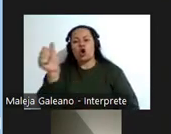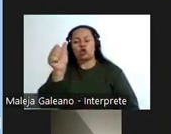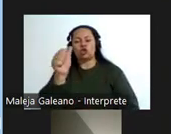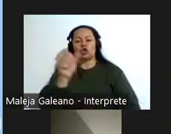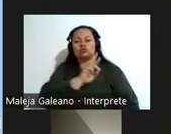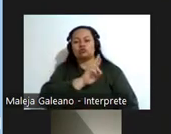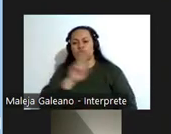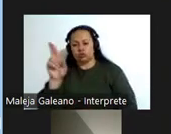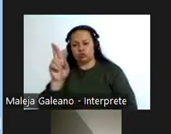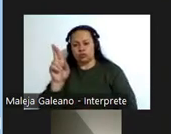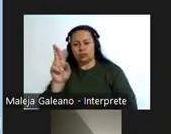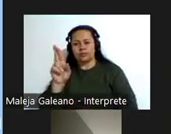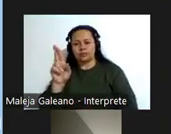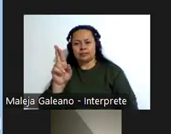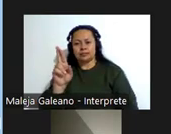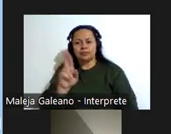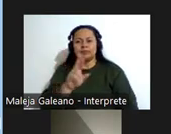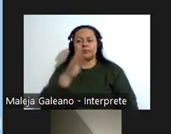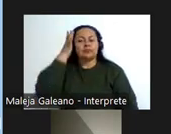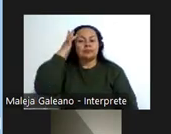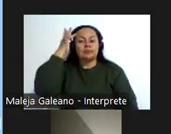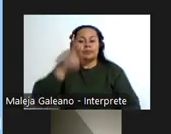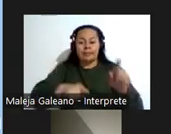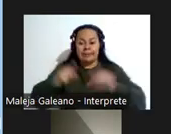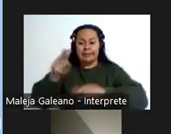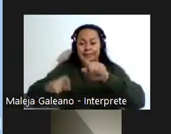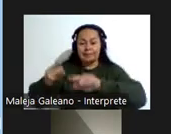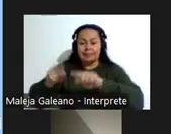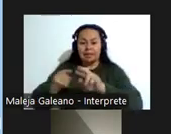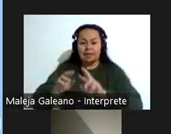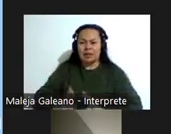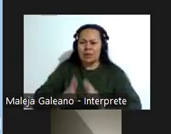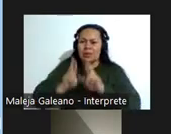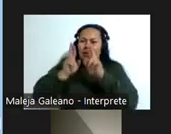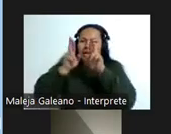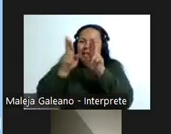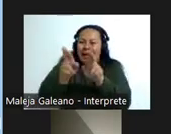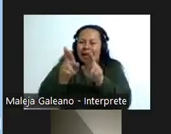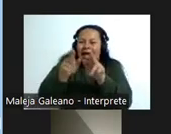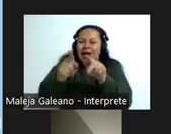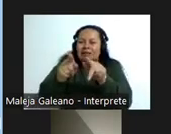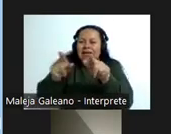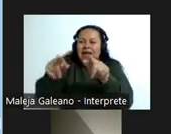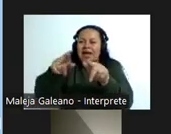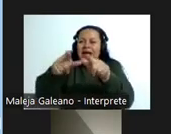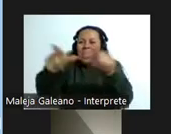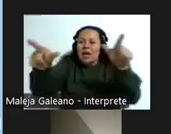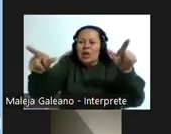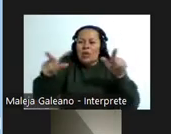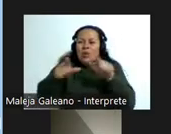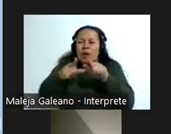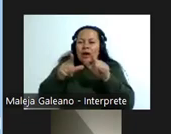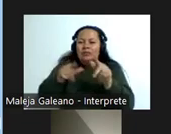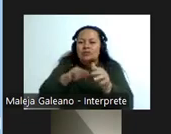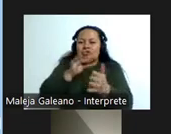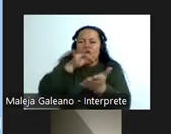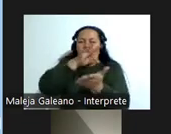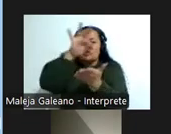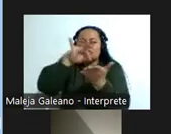sur, porque me han regalado ese lugar situado con el que arrancaba la